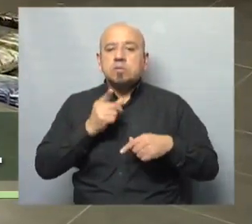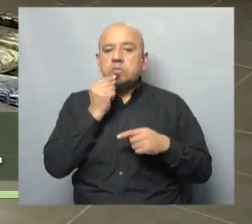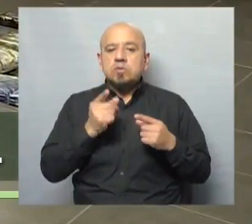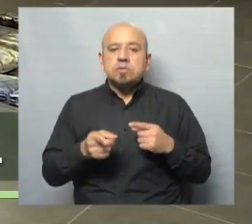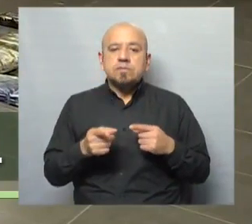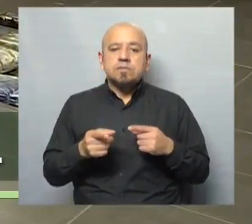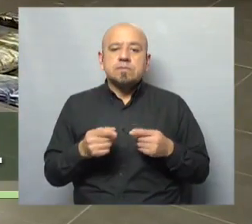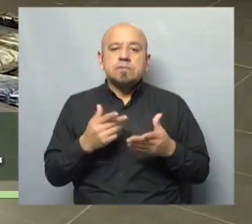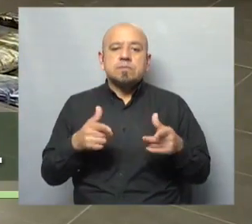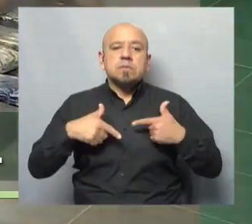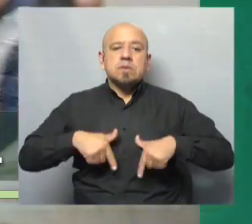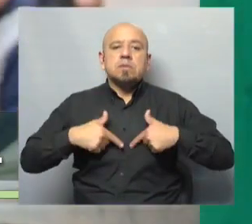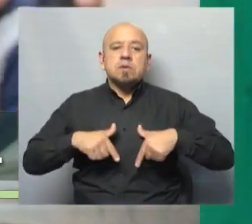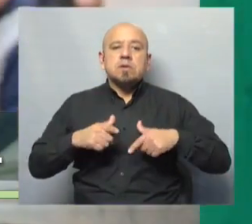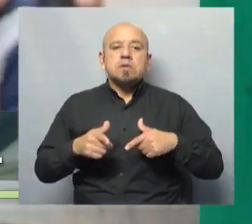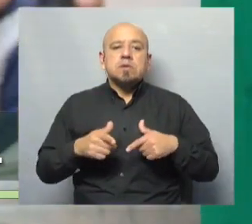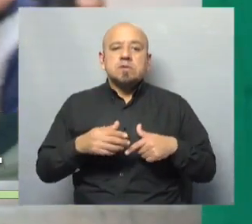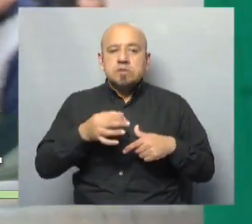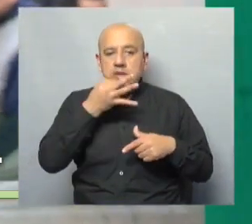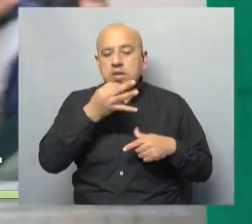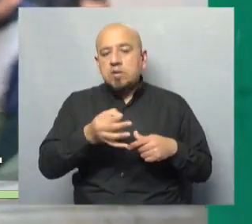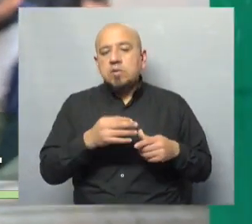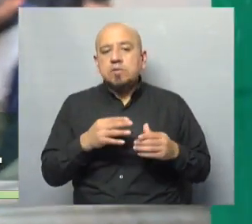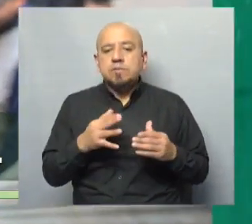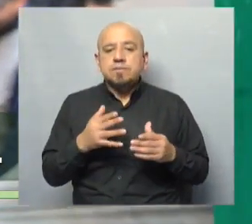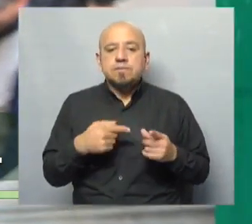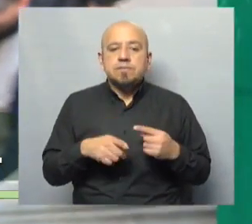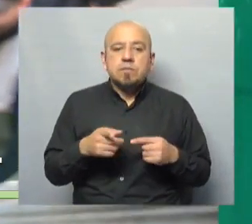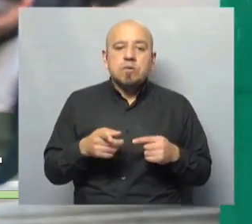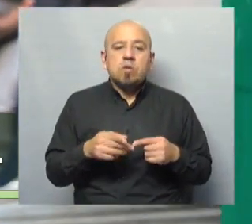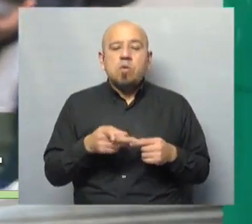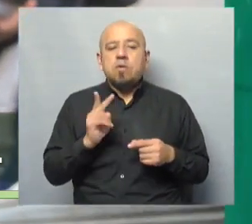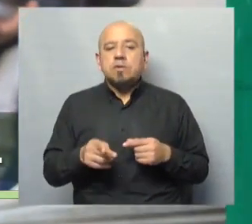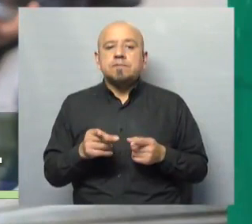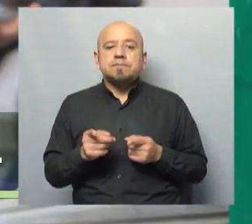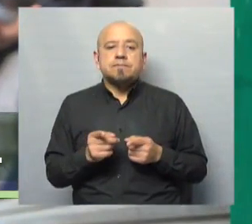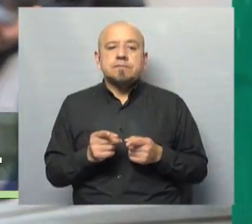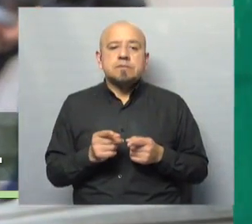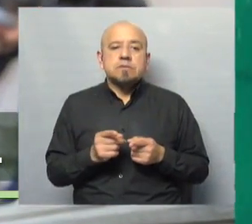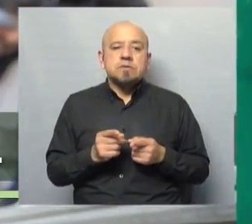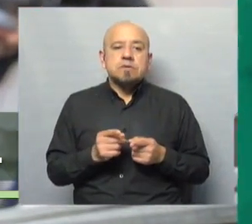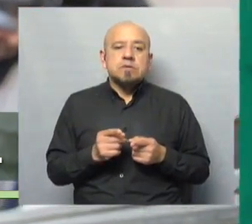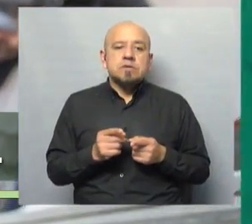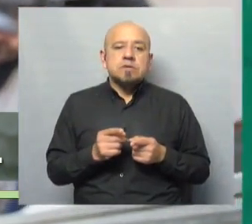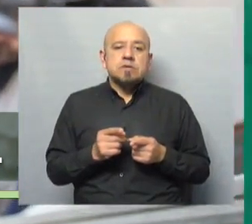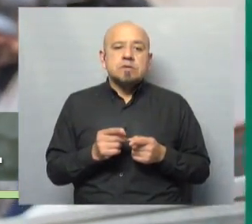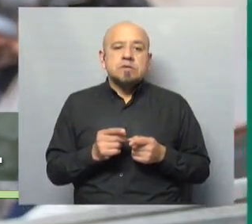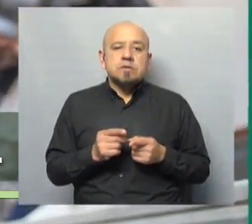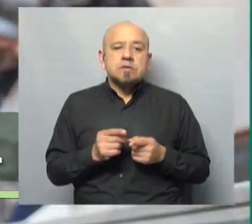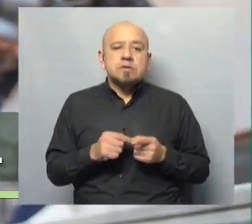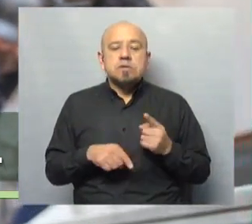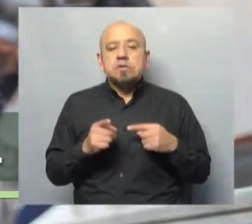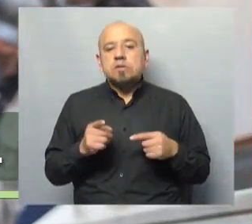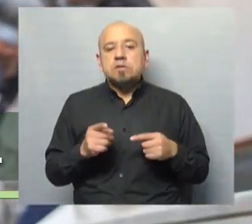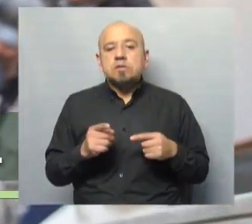el ministro luis alberto heber dijo recién que su renuncia ante este mejoraba a su